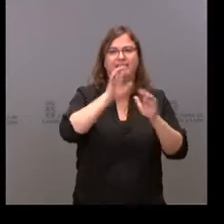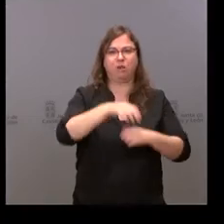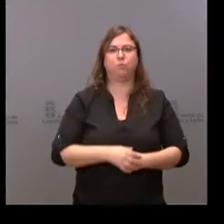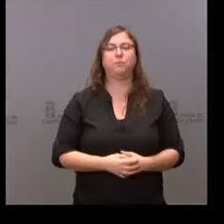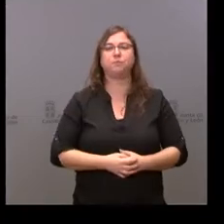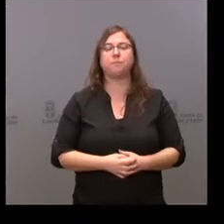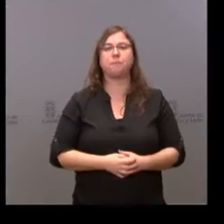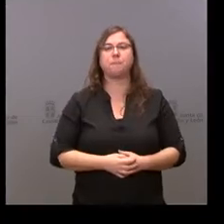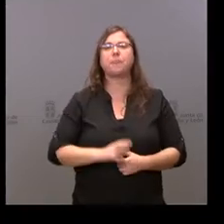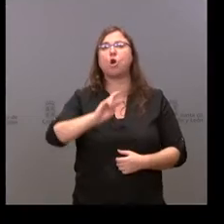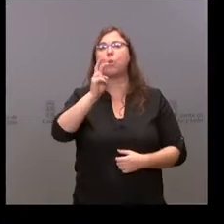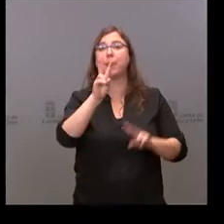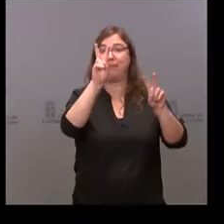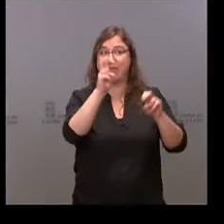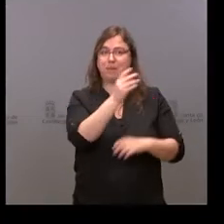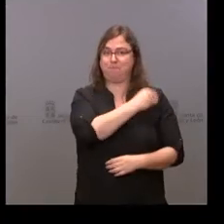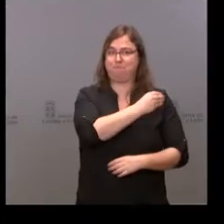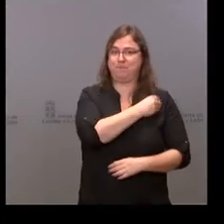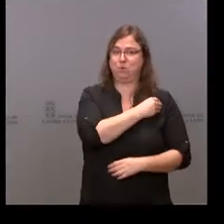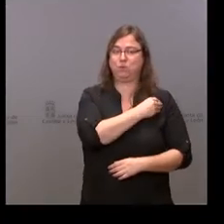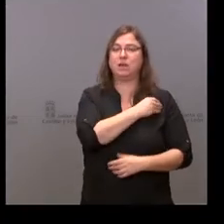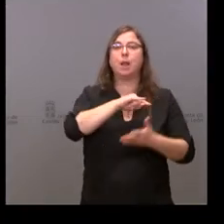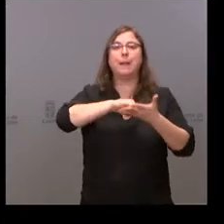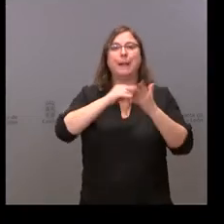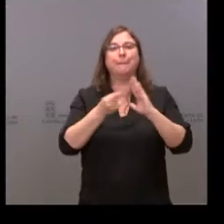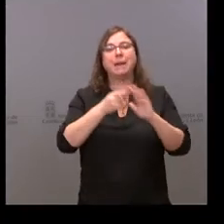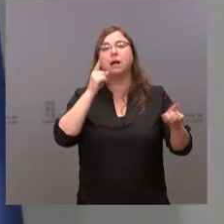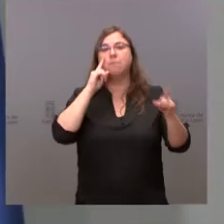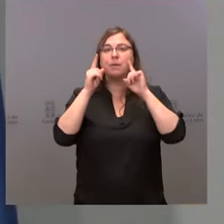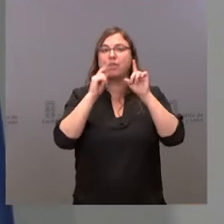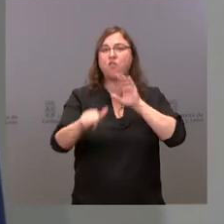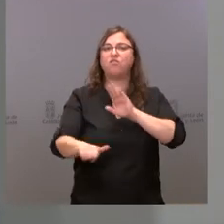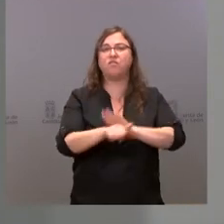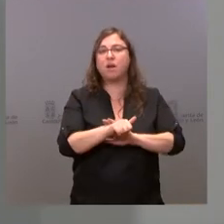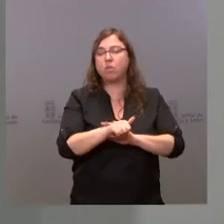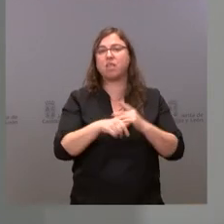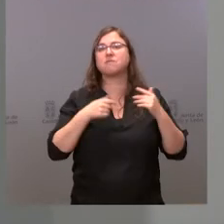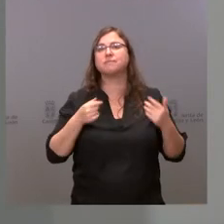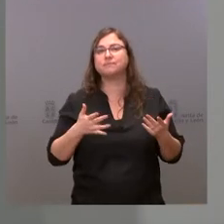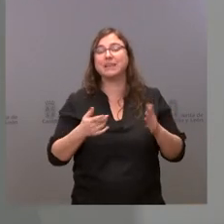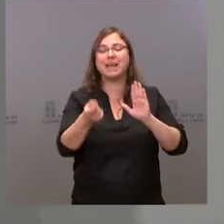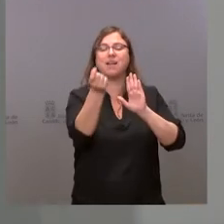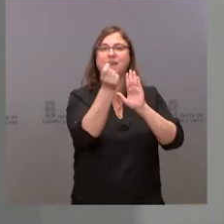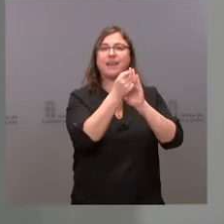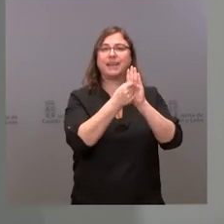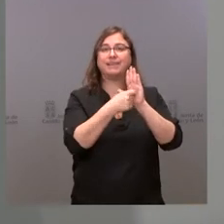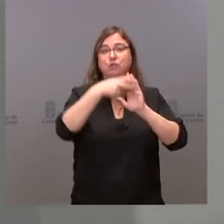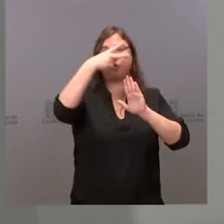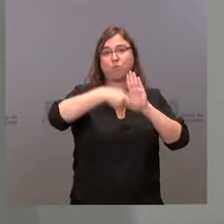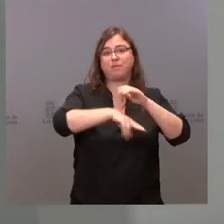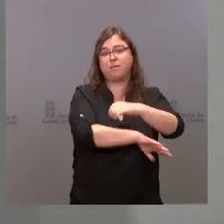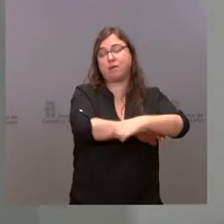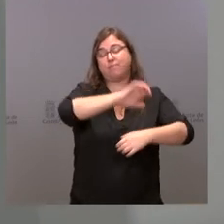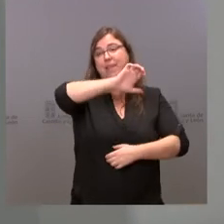y la otra cuestión que usted plantea el plan de prevención figura como requisito la normativa europea para el acceso a